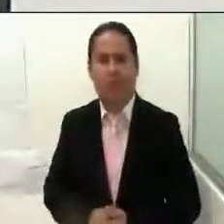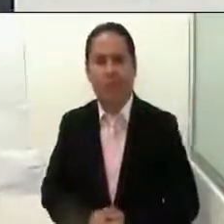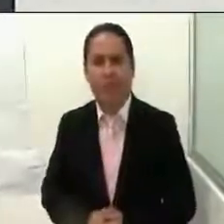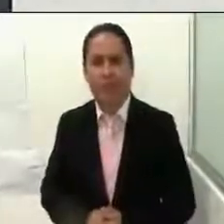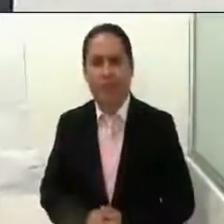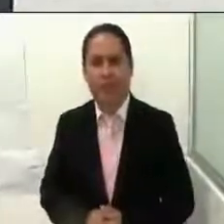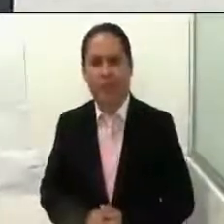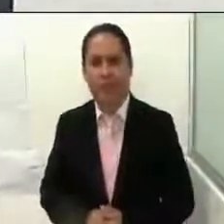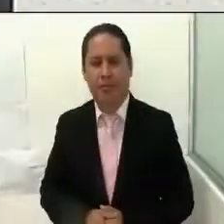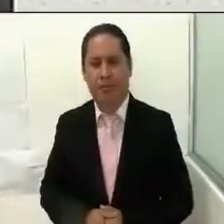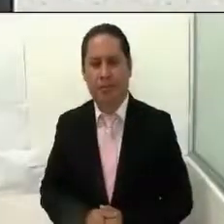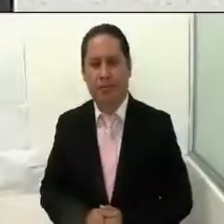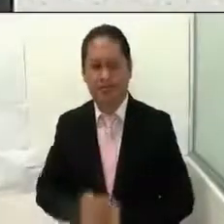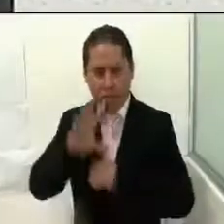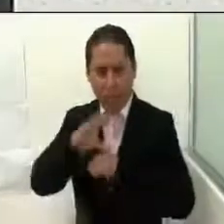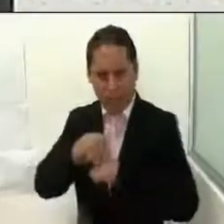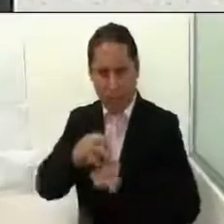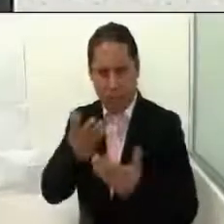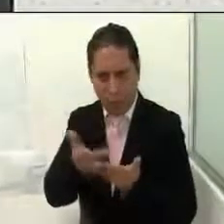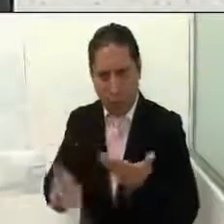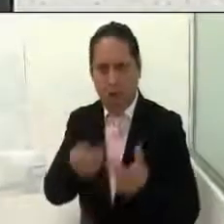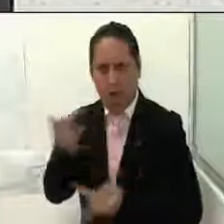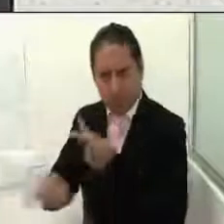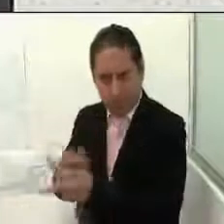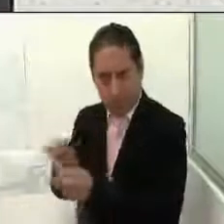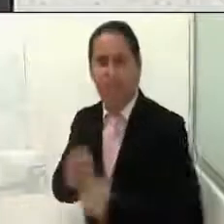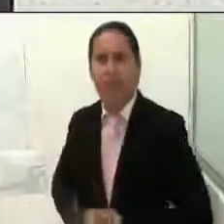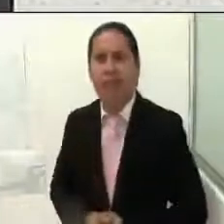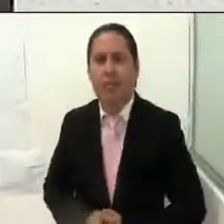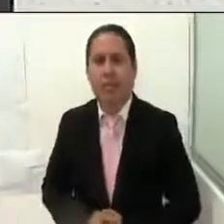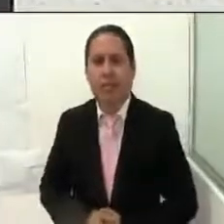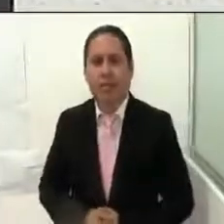ahora si me permiten voy a formular mi pregunta